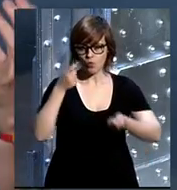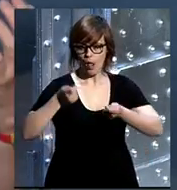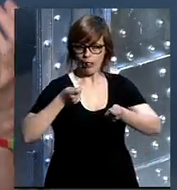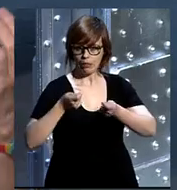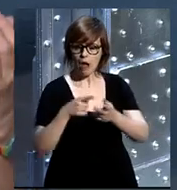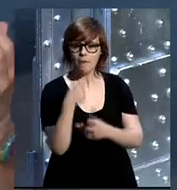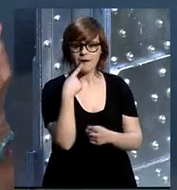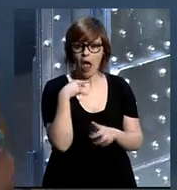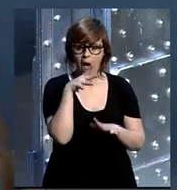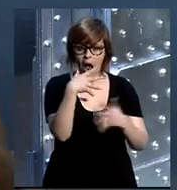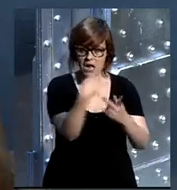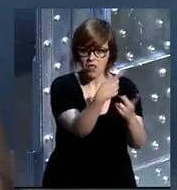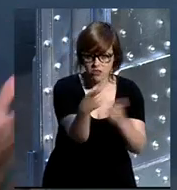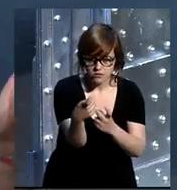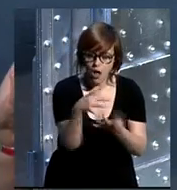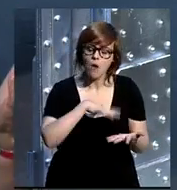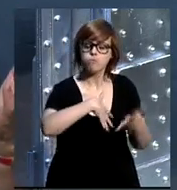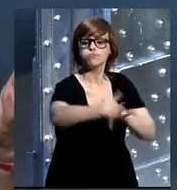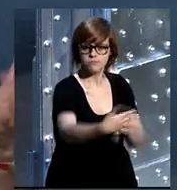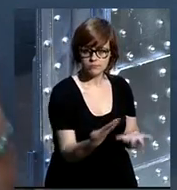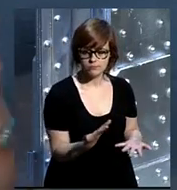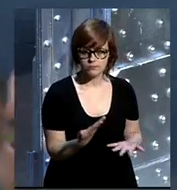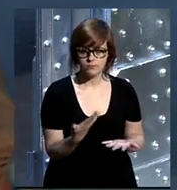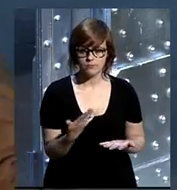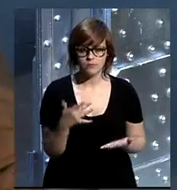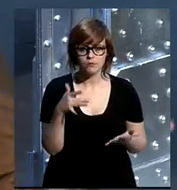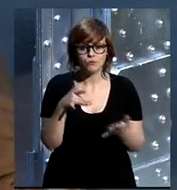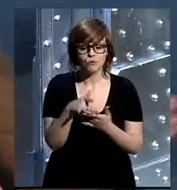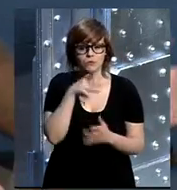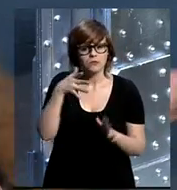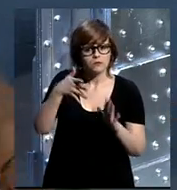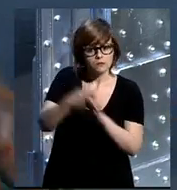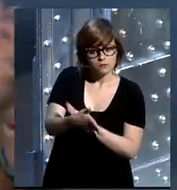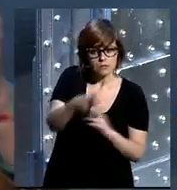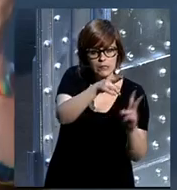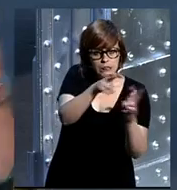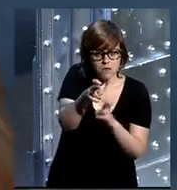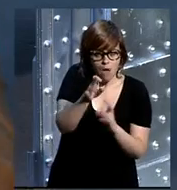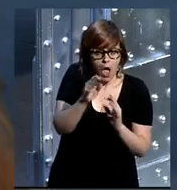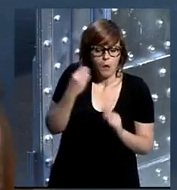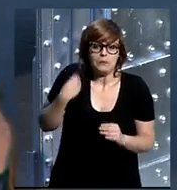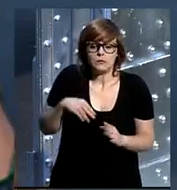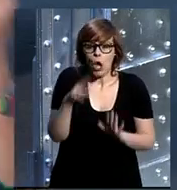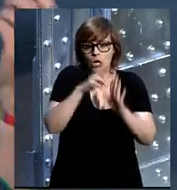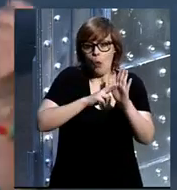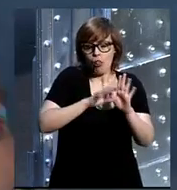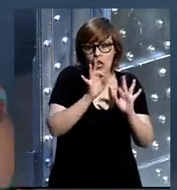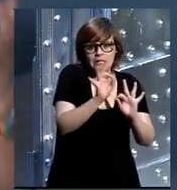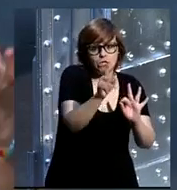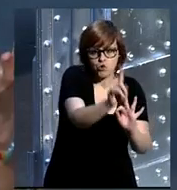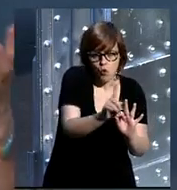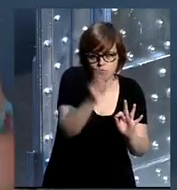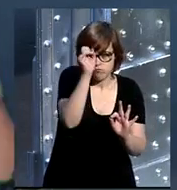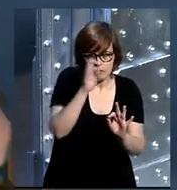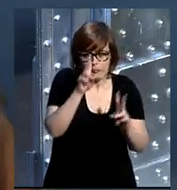se necesita y no hay que tener, pero no solamente en este tema, sino en general, es mi opinión, no hay